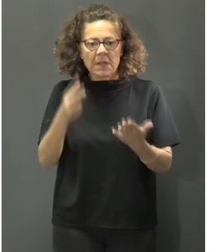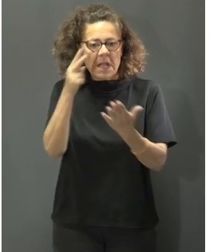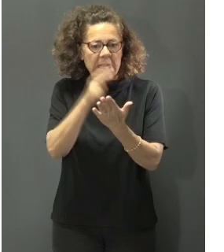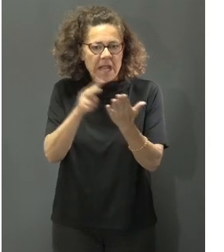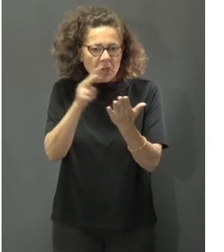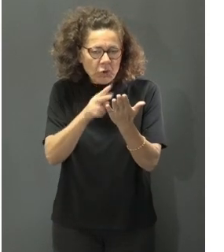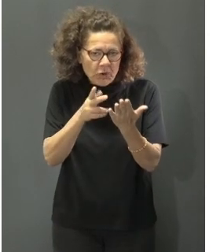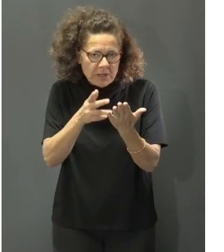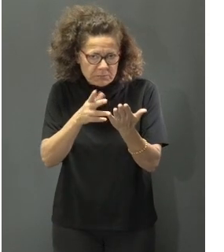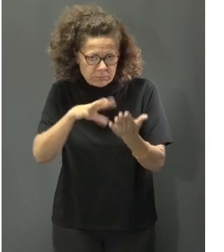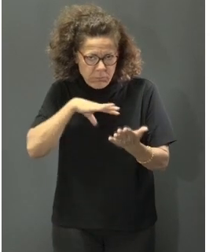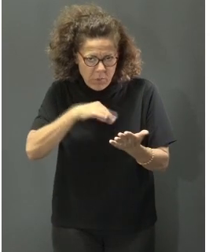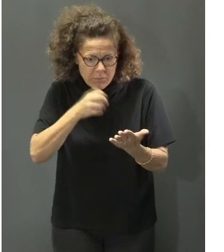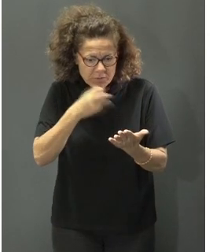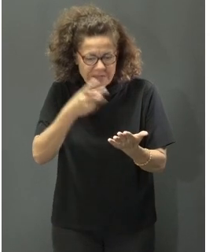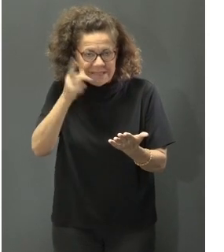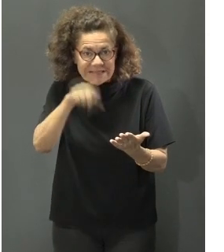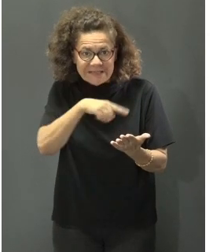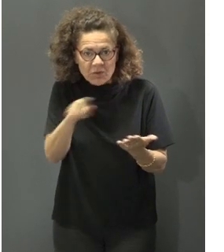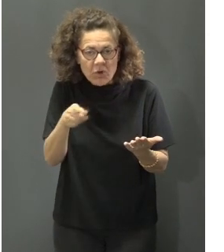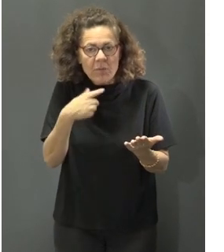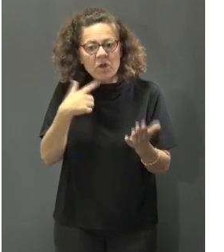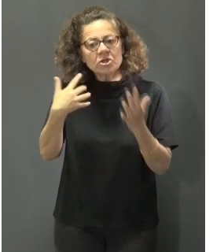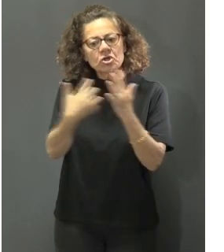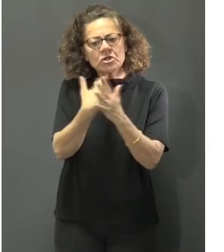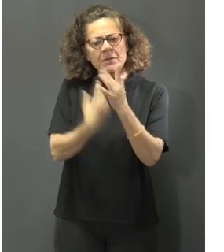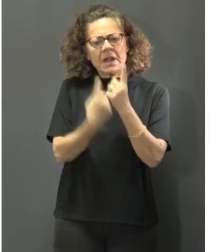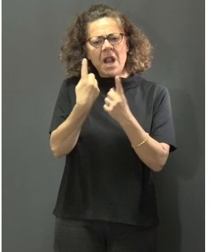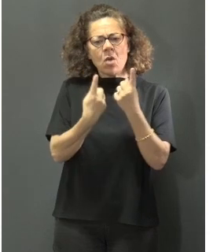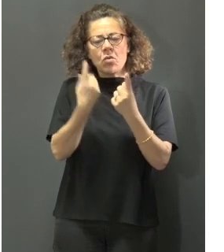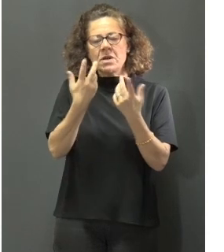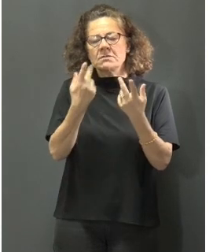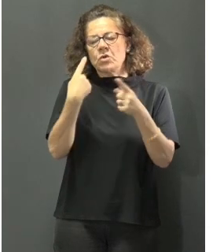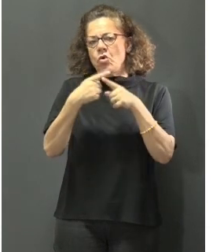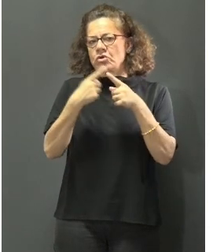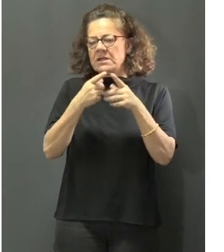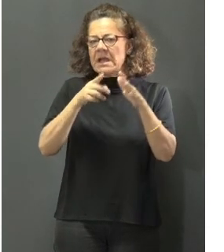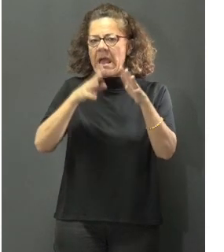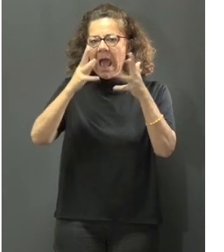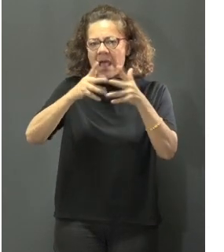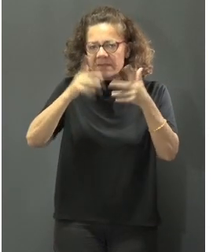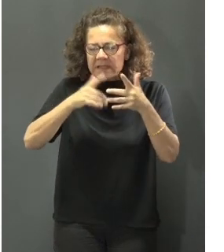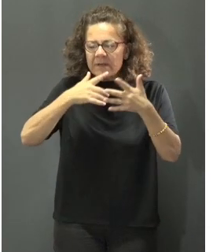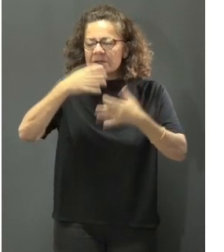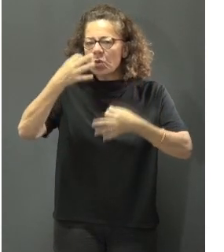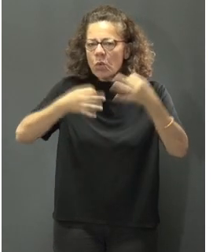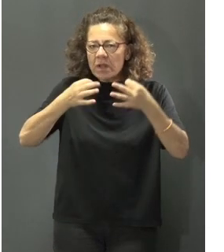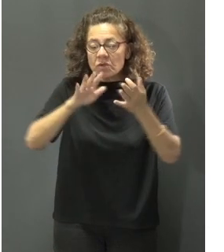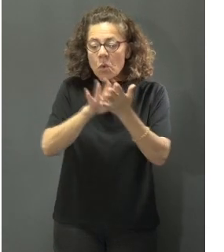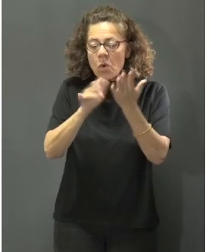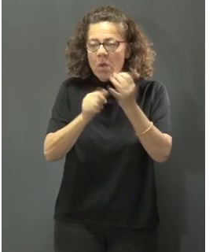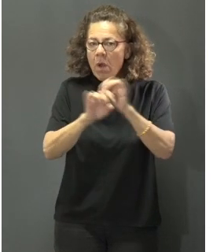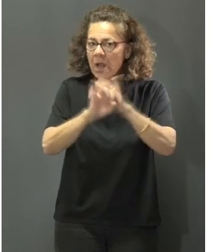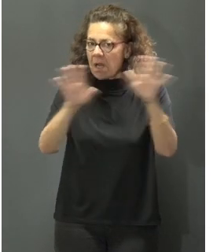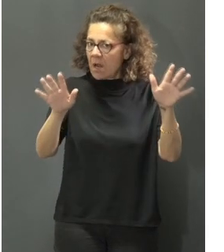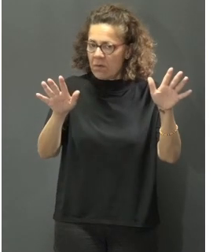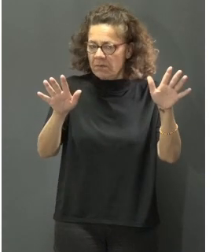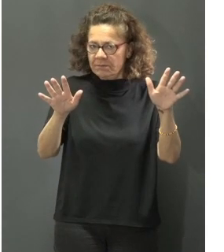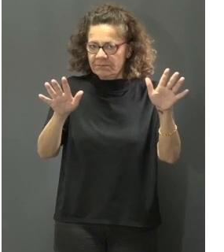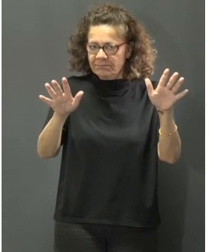lectores competentes, nos explican determinados trámites administrativos, jurídicos, el lenguaje claro, pues